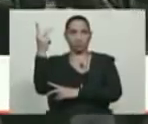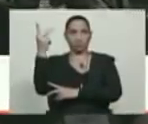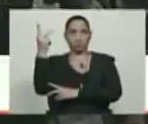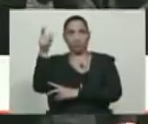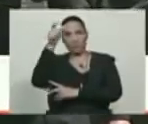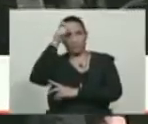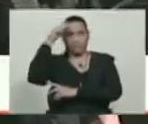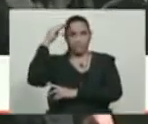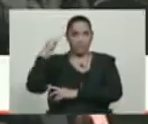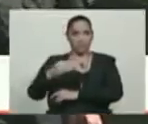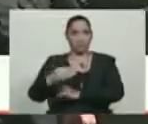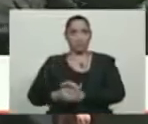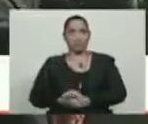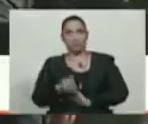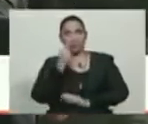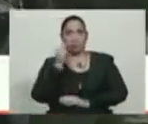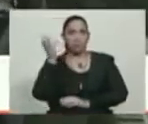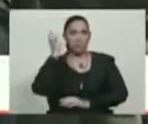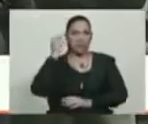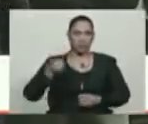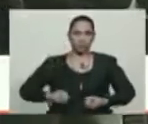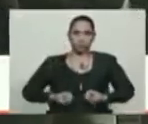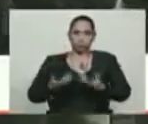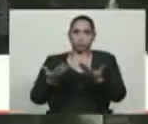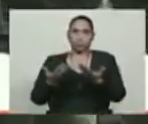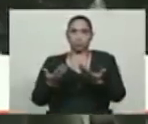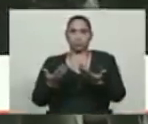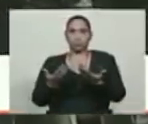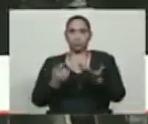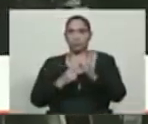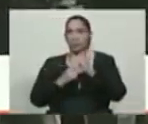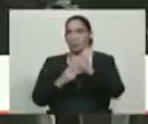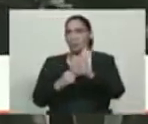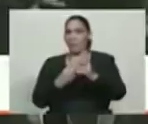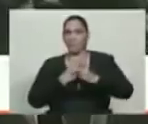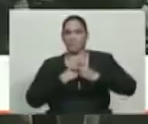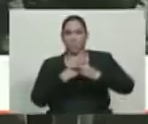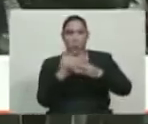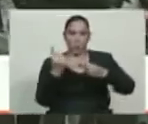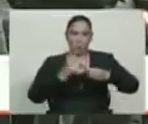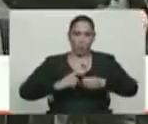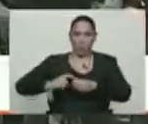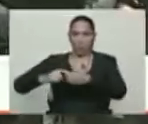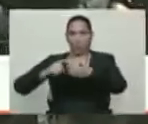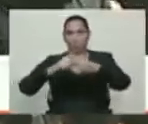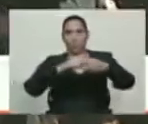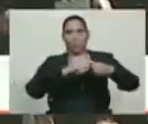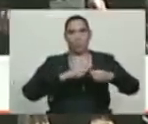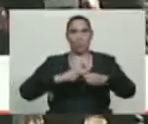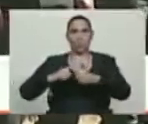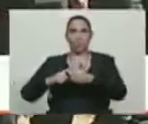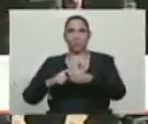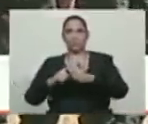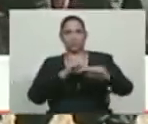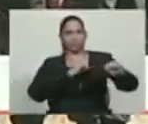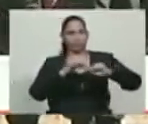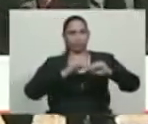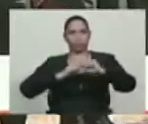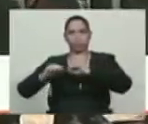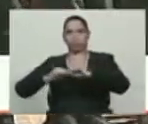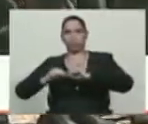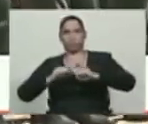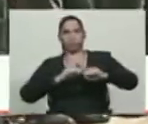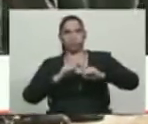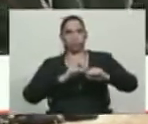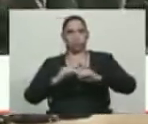y milicianas que han dado su muestra de voluntad de incorporarse activamente en